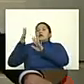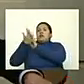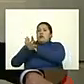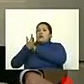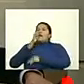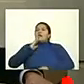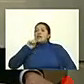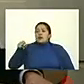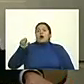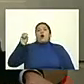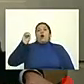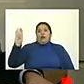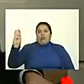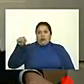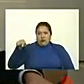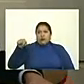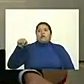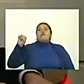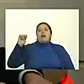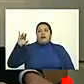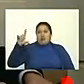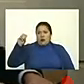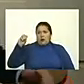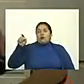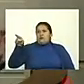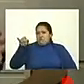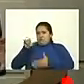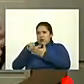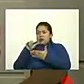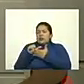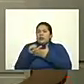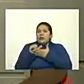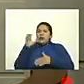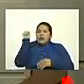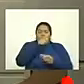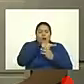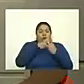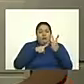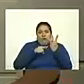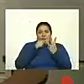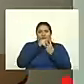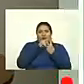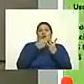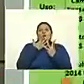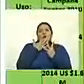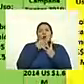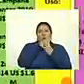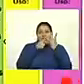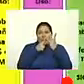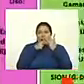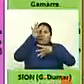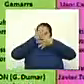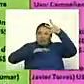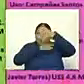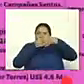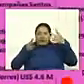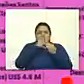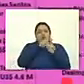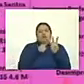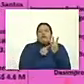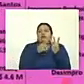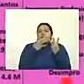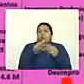señor Marcelo Odebrecht. Ahora, estos tres pilares son incompletos. ¿Por qué? Porque ni